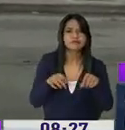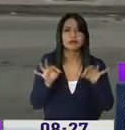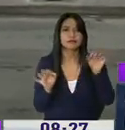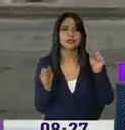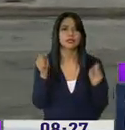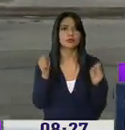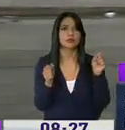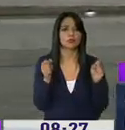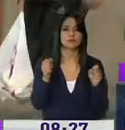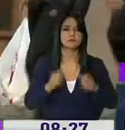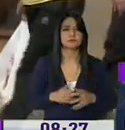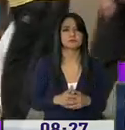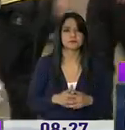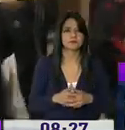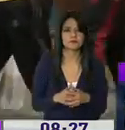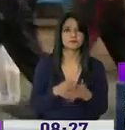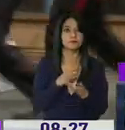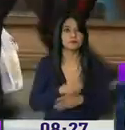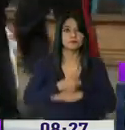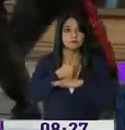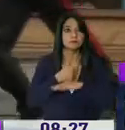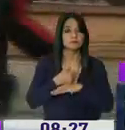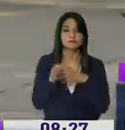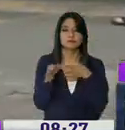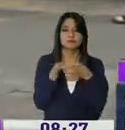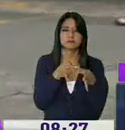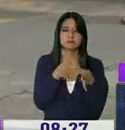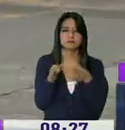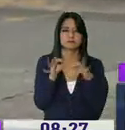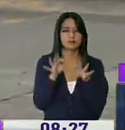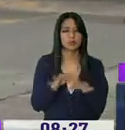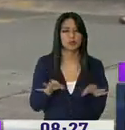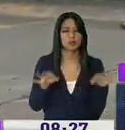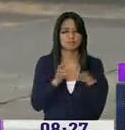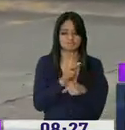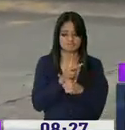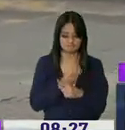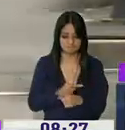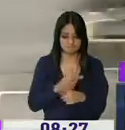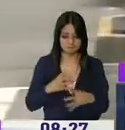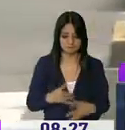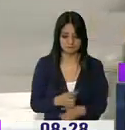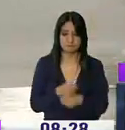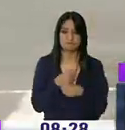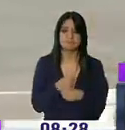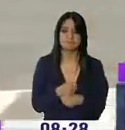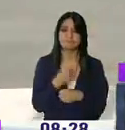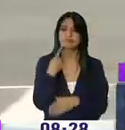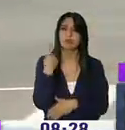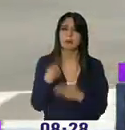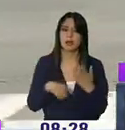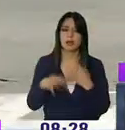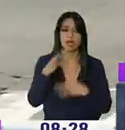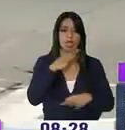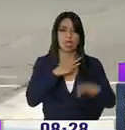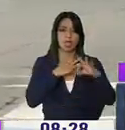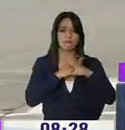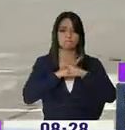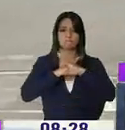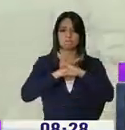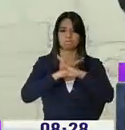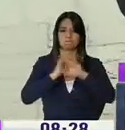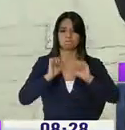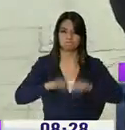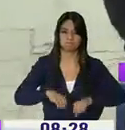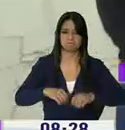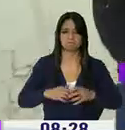vehículos. Las autoridades recuerdan a la ciudadanía tomar las medidas de seguridad para evitar el contagio del coronavirus.